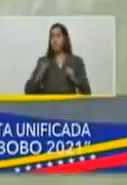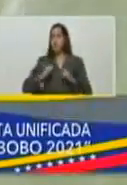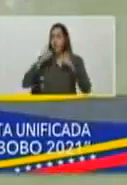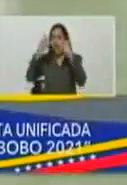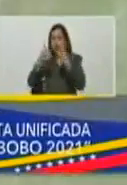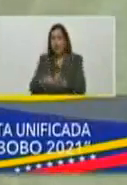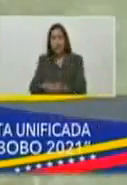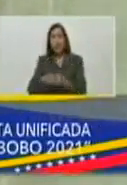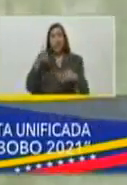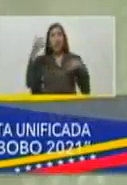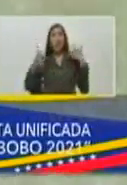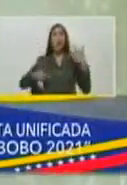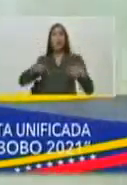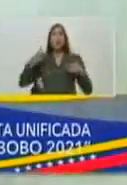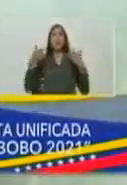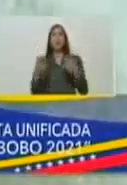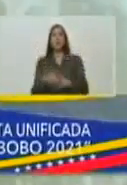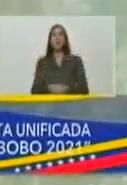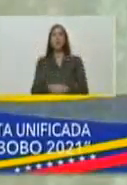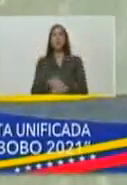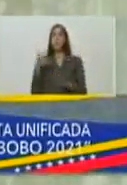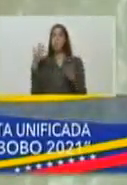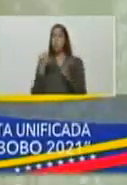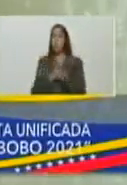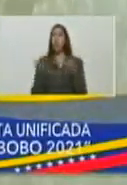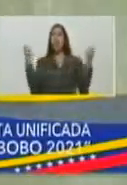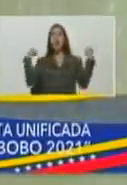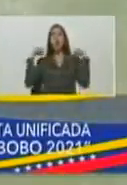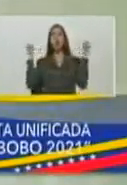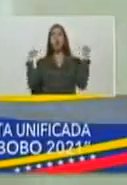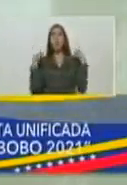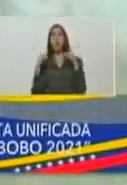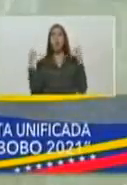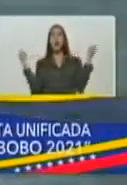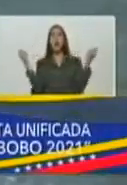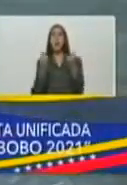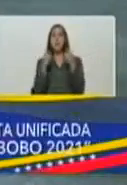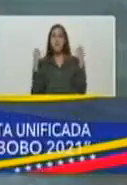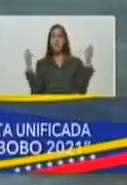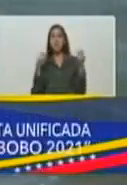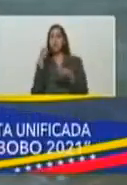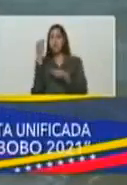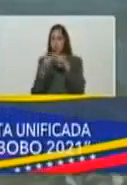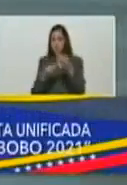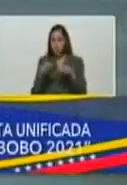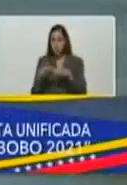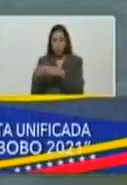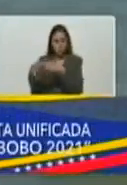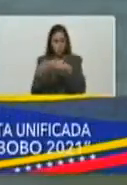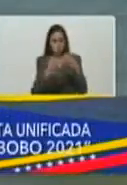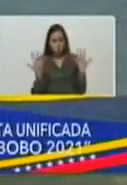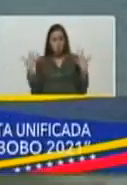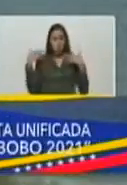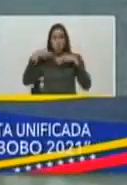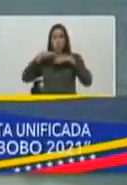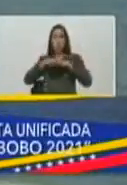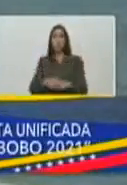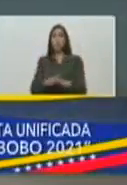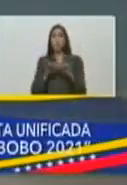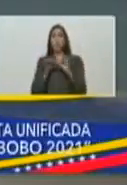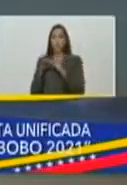las actividades con motivo del ejercicio de campaña de acción conjunta, integral y